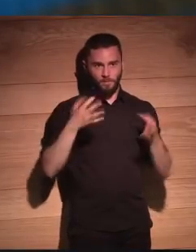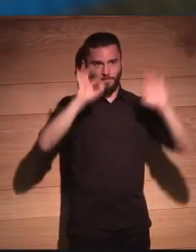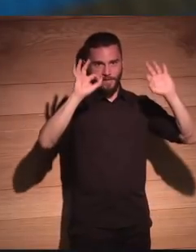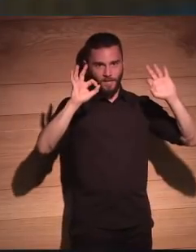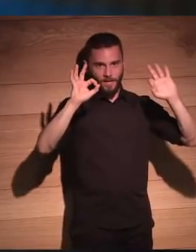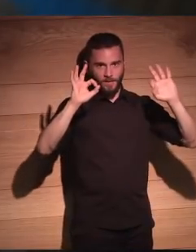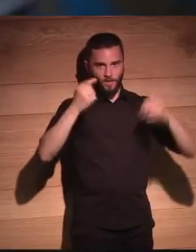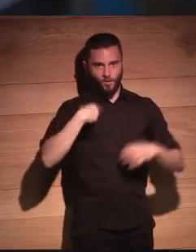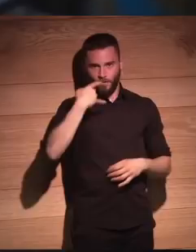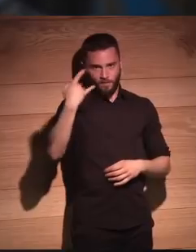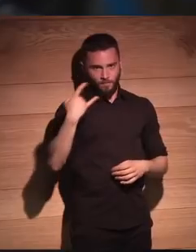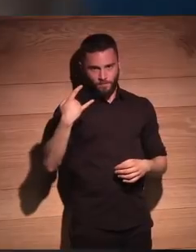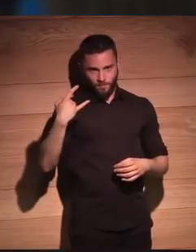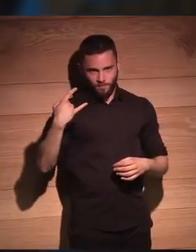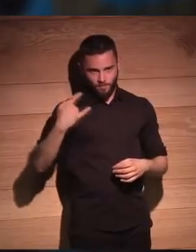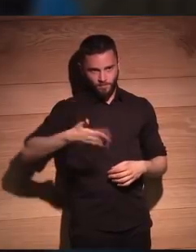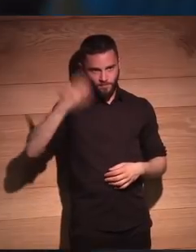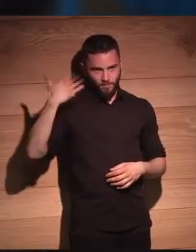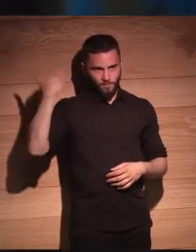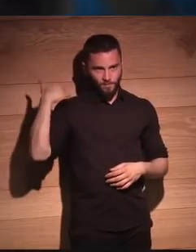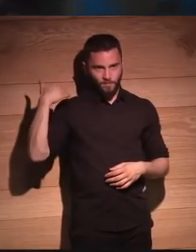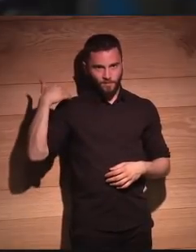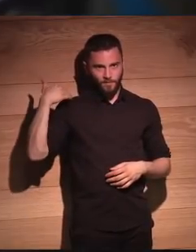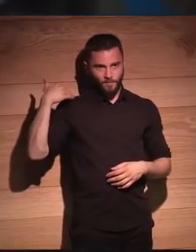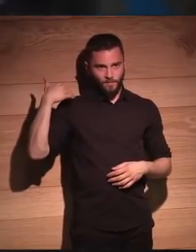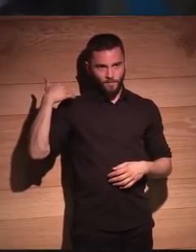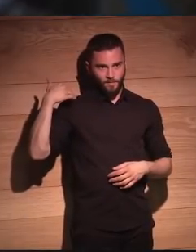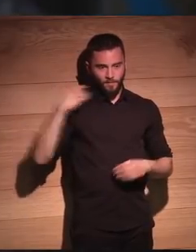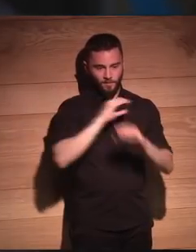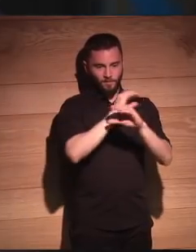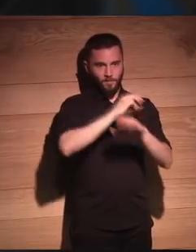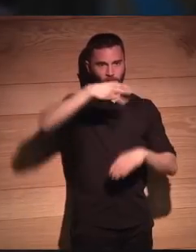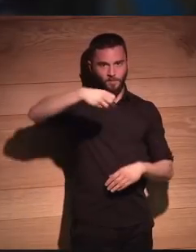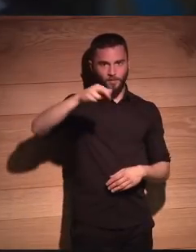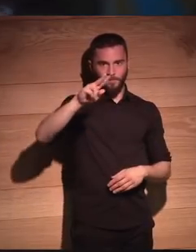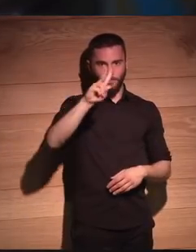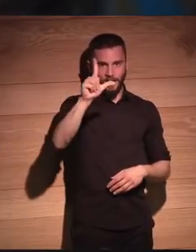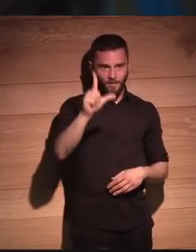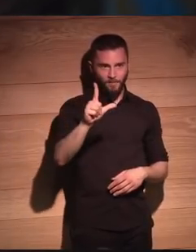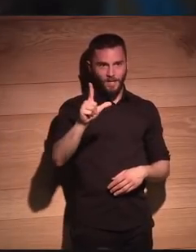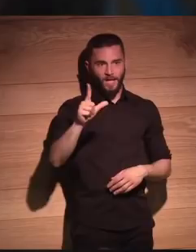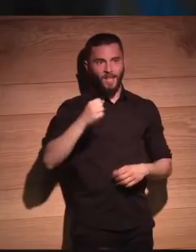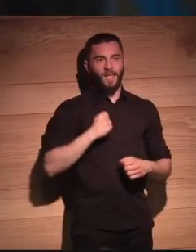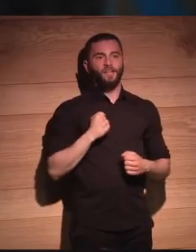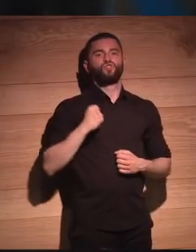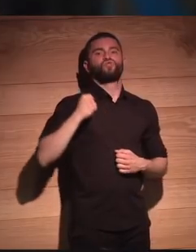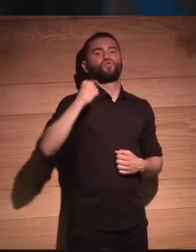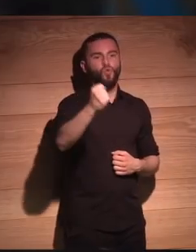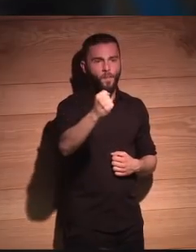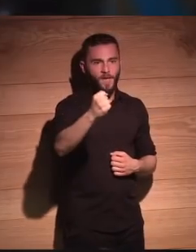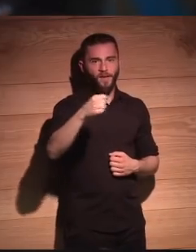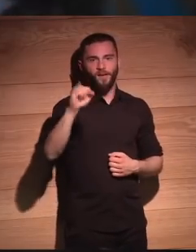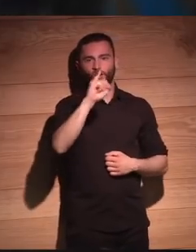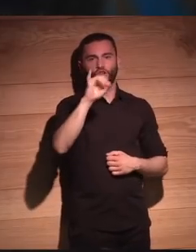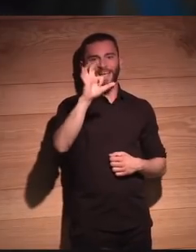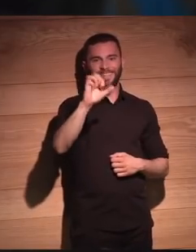un amor a primera vista. Mis amores a primera vista fueron los TVOs Marvel y la Legión de Superhéroes y la